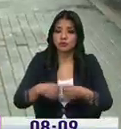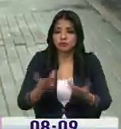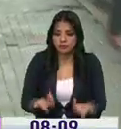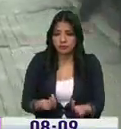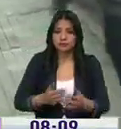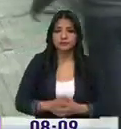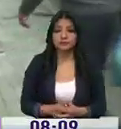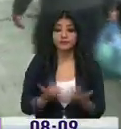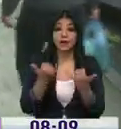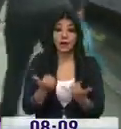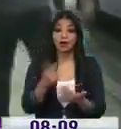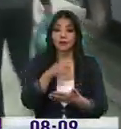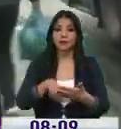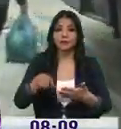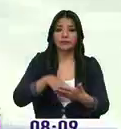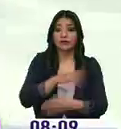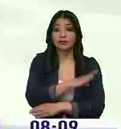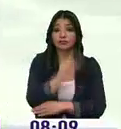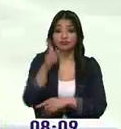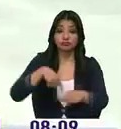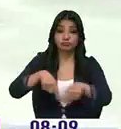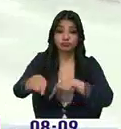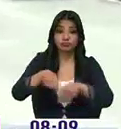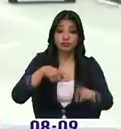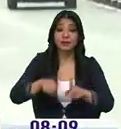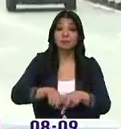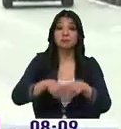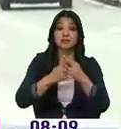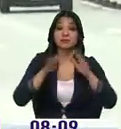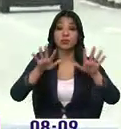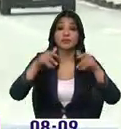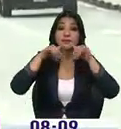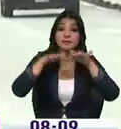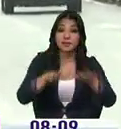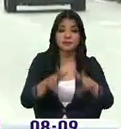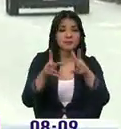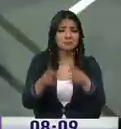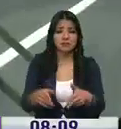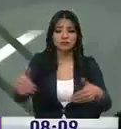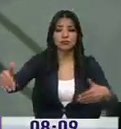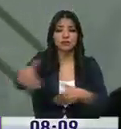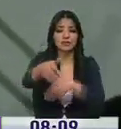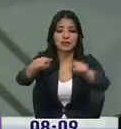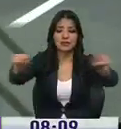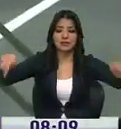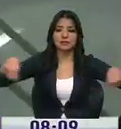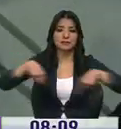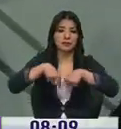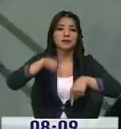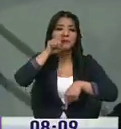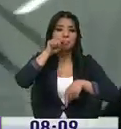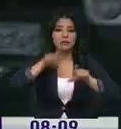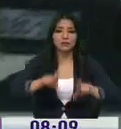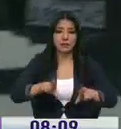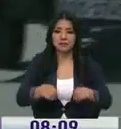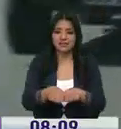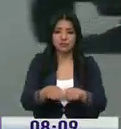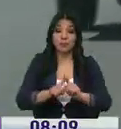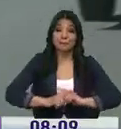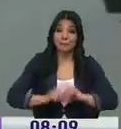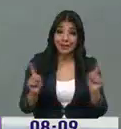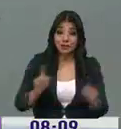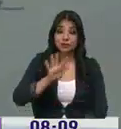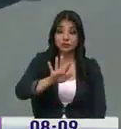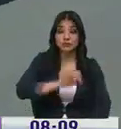Hoy No Circula se implementará desde el 9 de septiembre y tendrá los mismos límites del perímetro que el pico y placa, pero será desde las 5